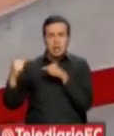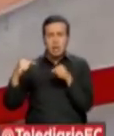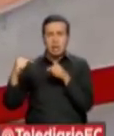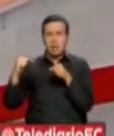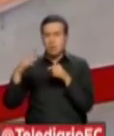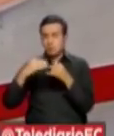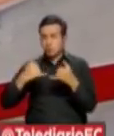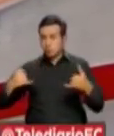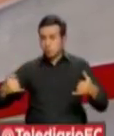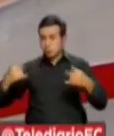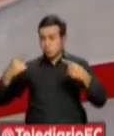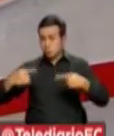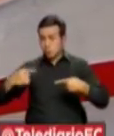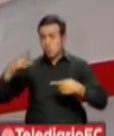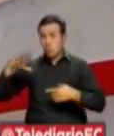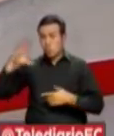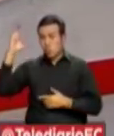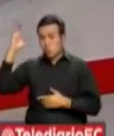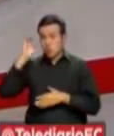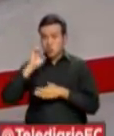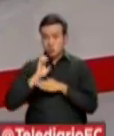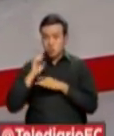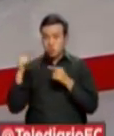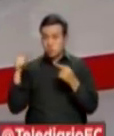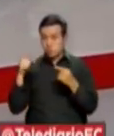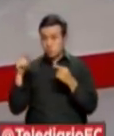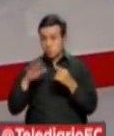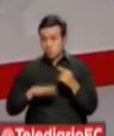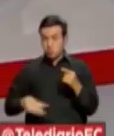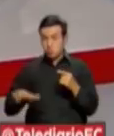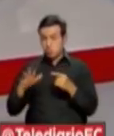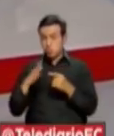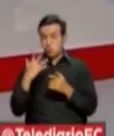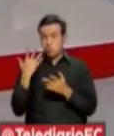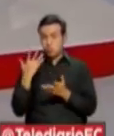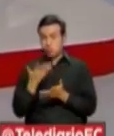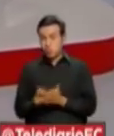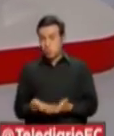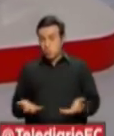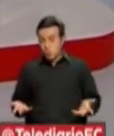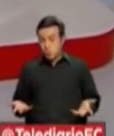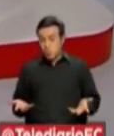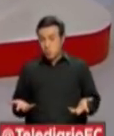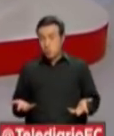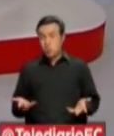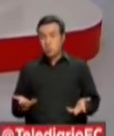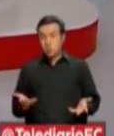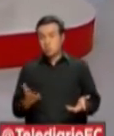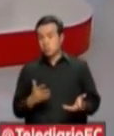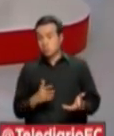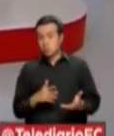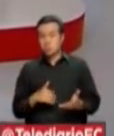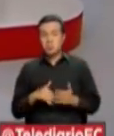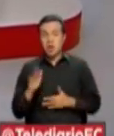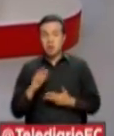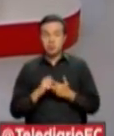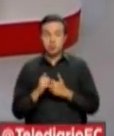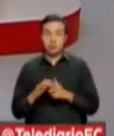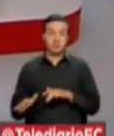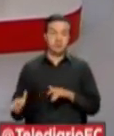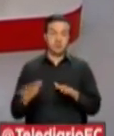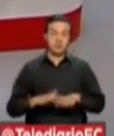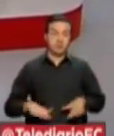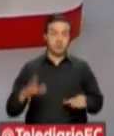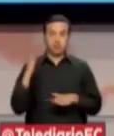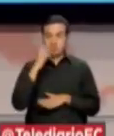en la frontera norte la cercanía de la frontera con colombia no se extienda y se generalice a toda la